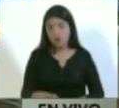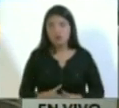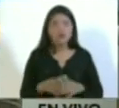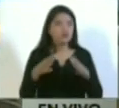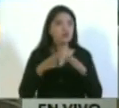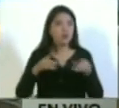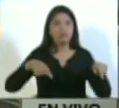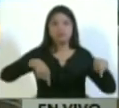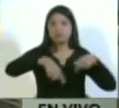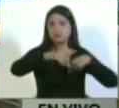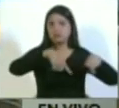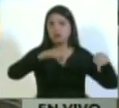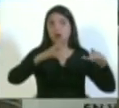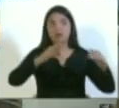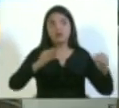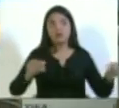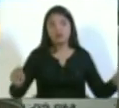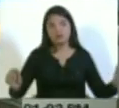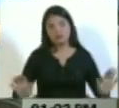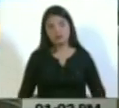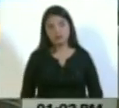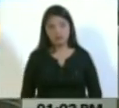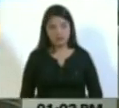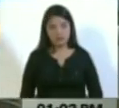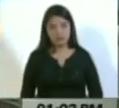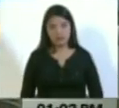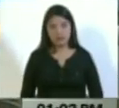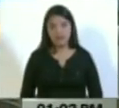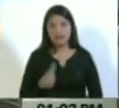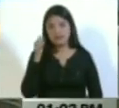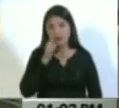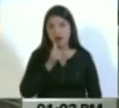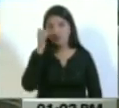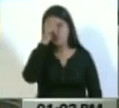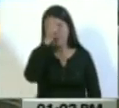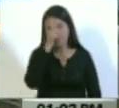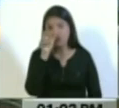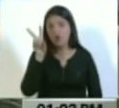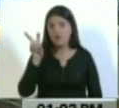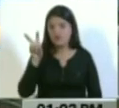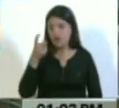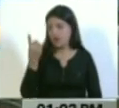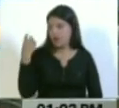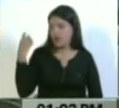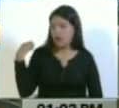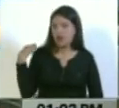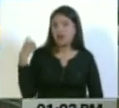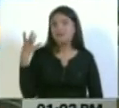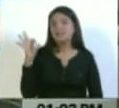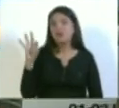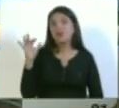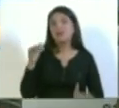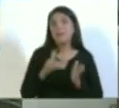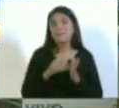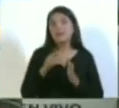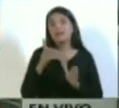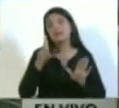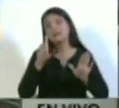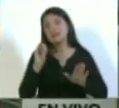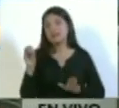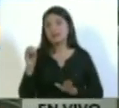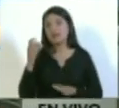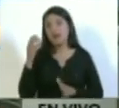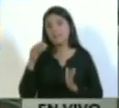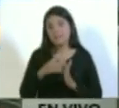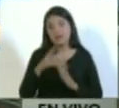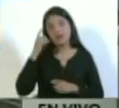fluidos han bajado. El día sábado, domingo, viernes pasado eran 50.000, 60.000 personas